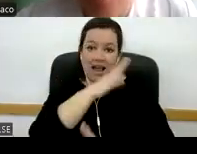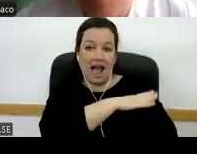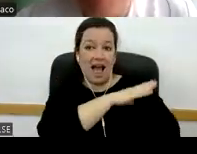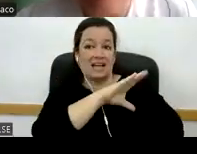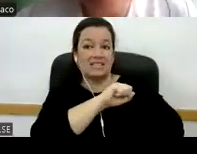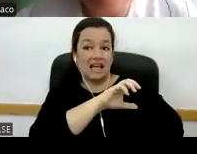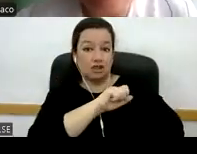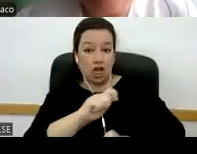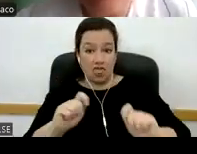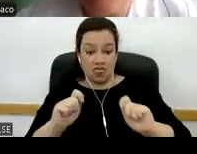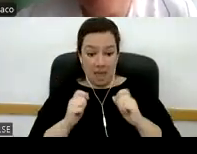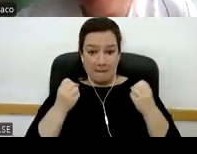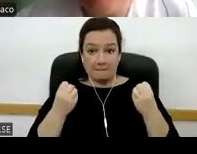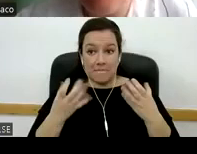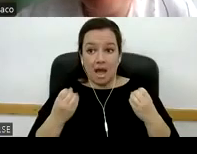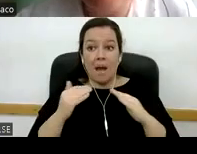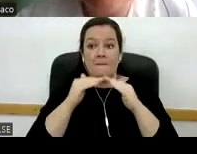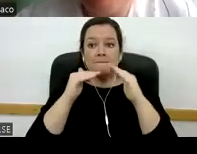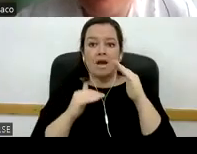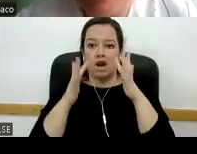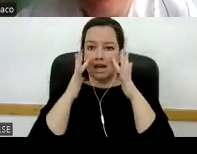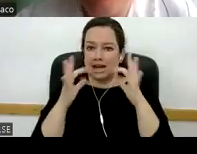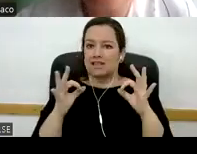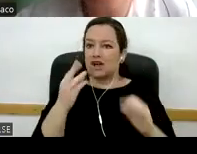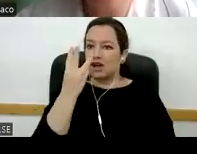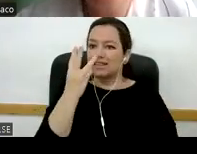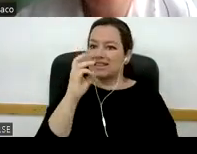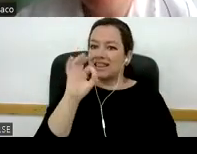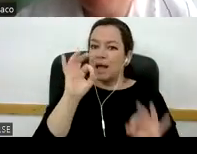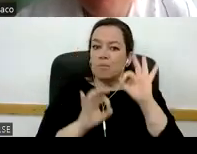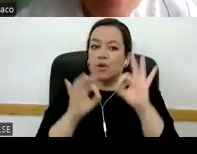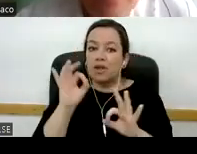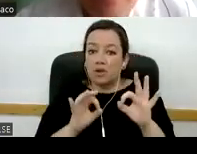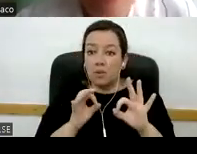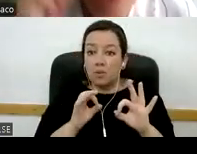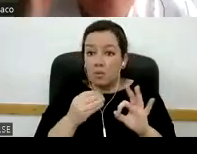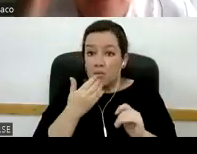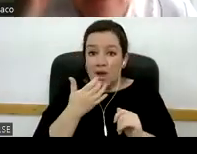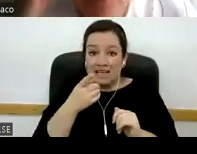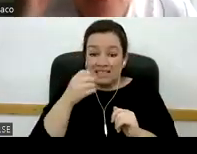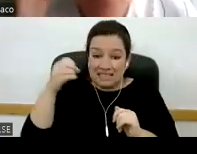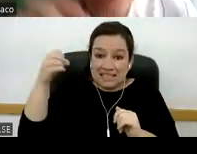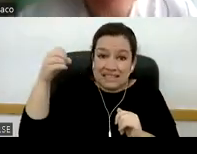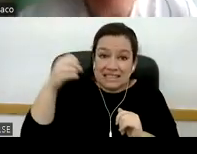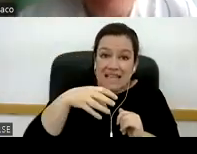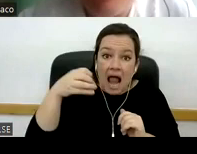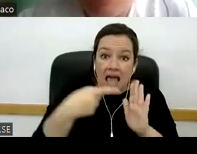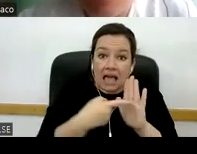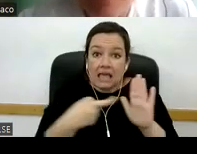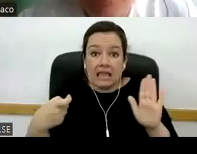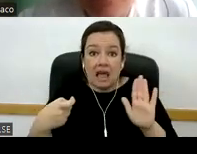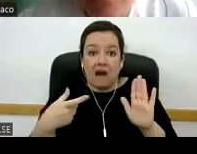o normalizar la tensión nos aportaba una disminución del riesgo cardiovascular del 30%, simplemente quitando el sodio ya conseguimos